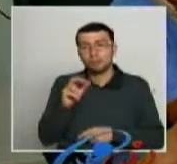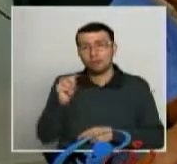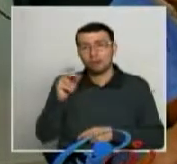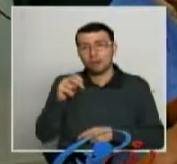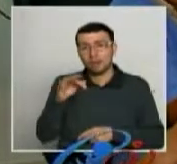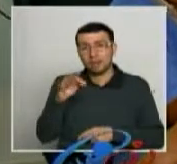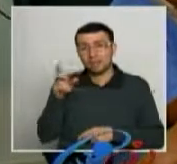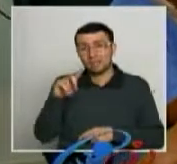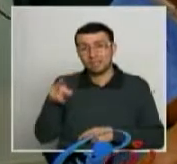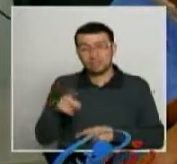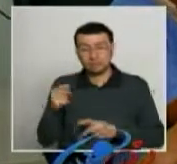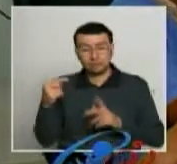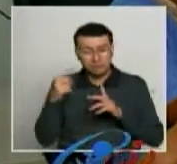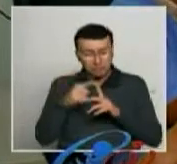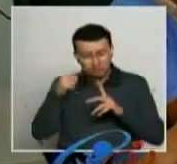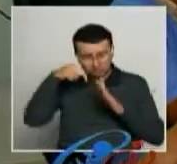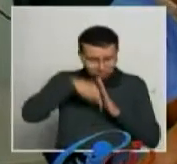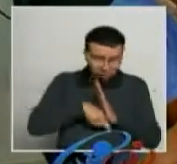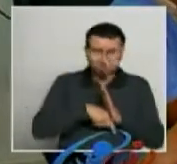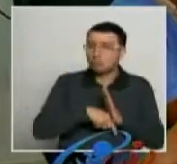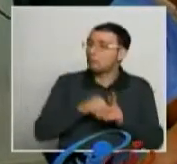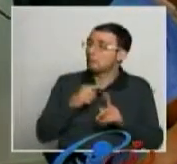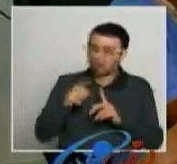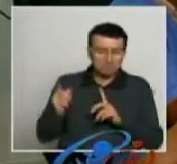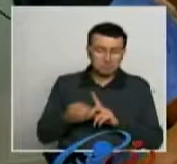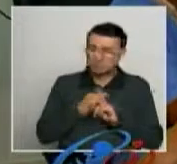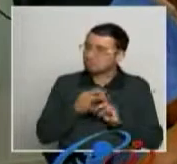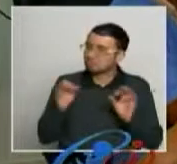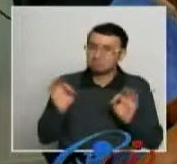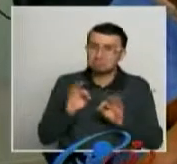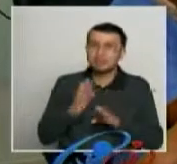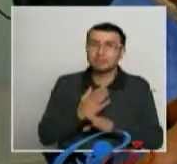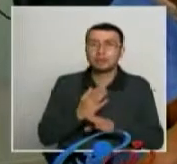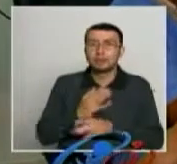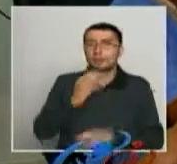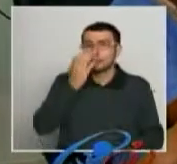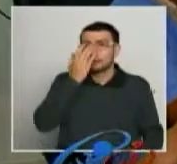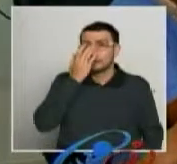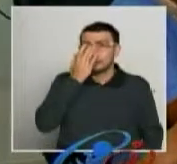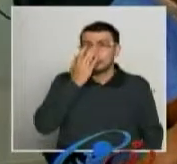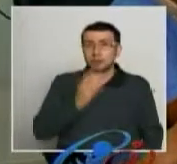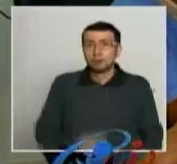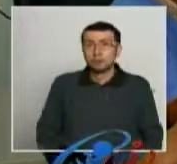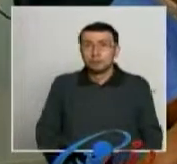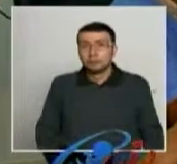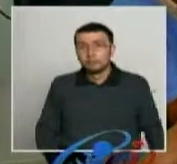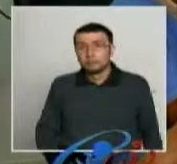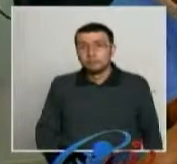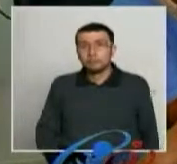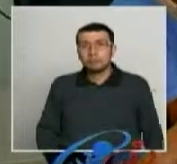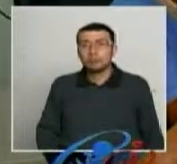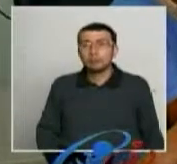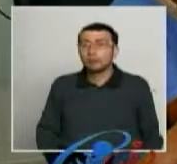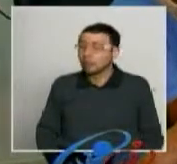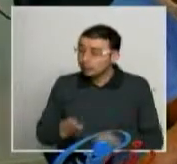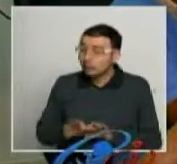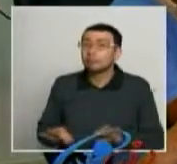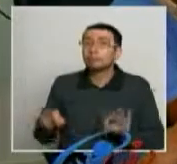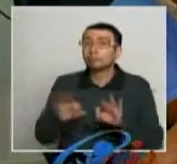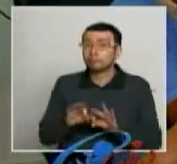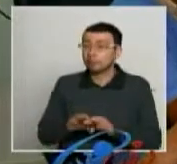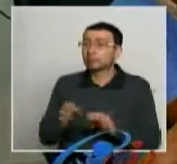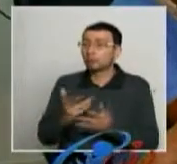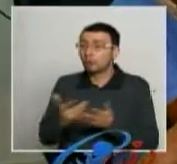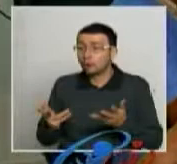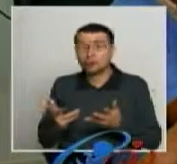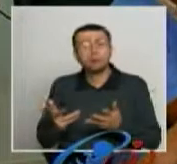superficial con el profundo. En el caso ya tampoco encontramos este tipo de venas. Es muy importante reportarle este